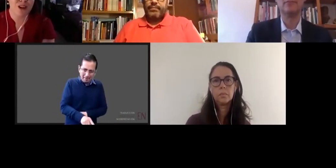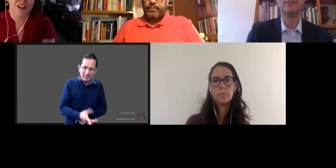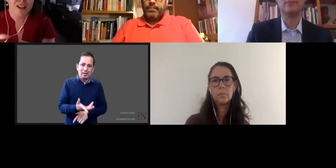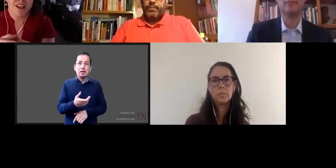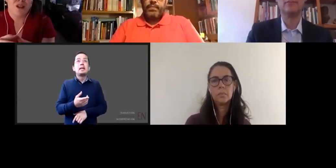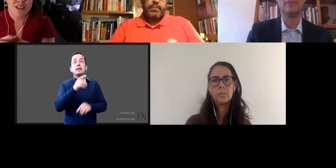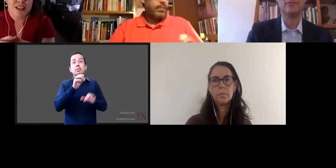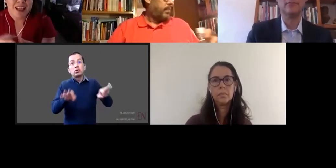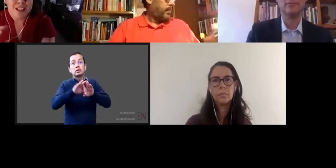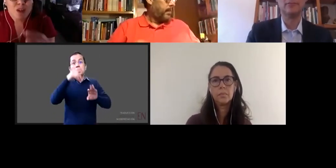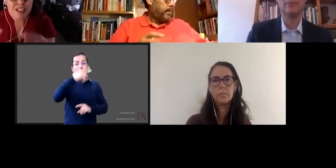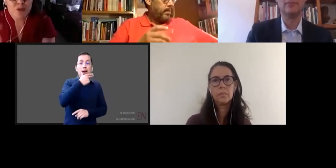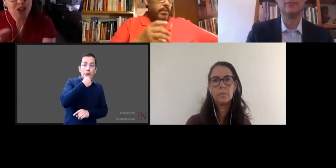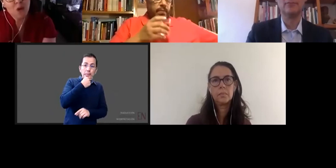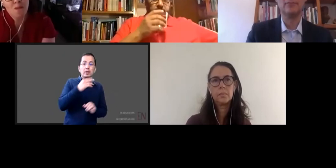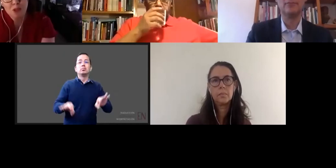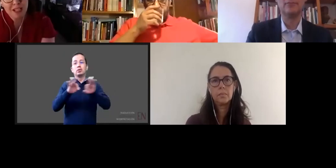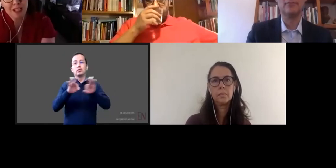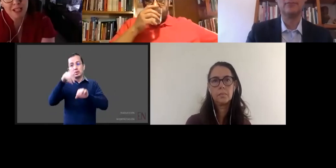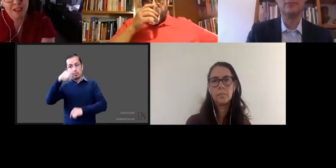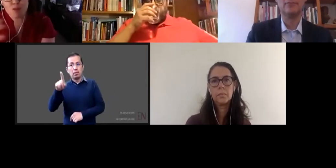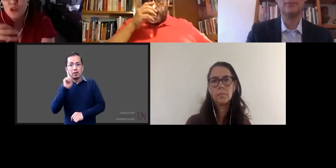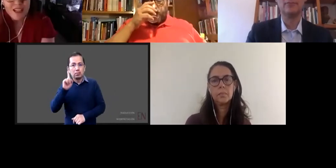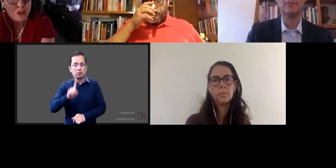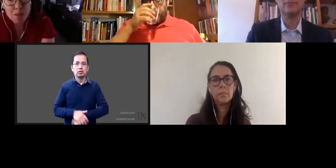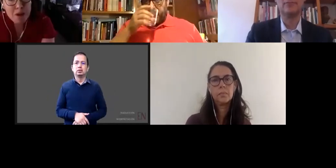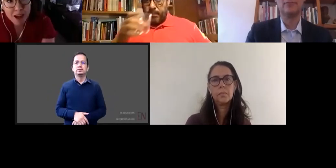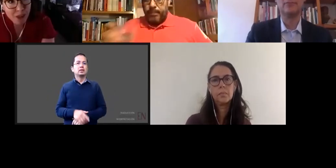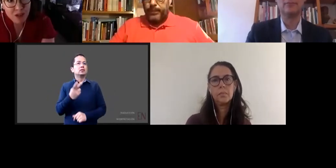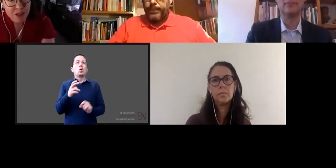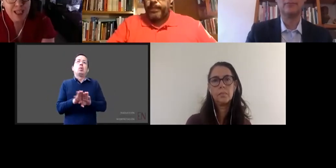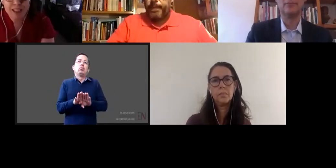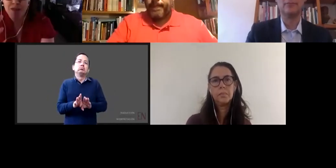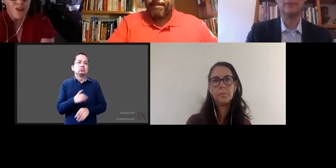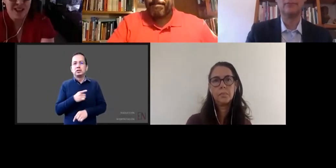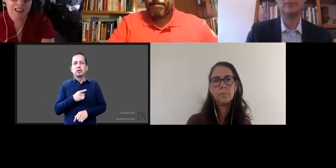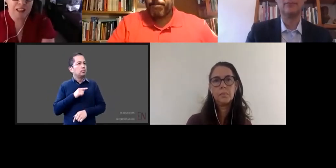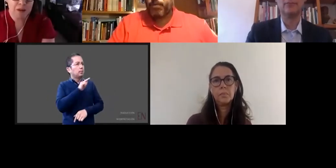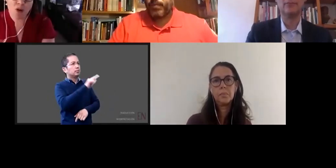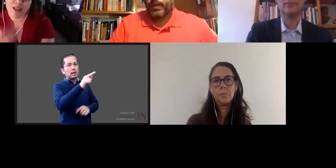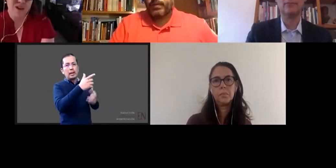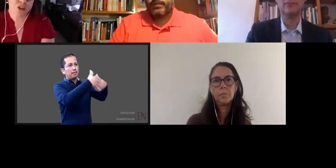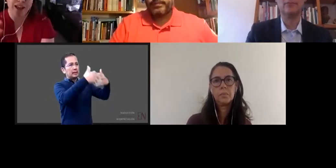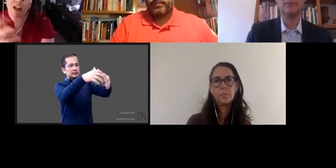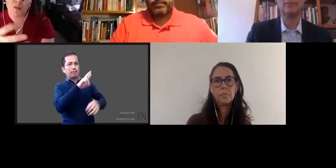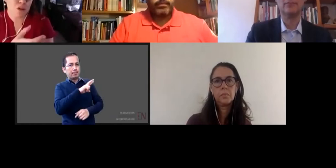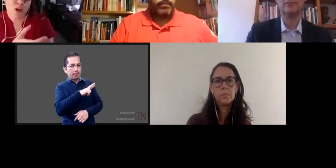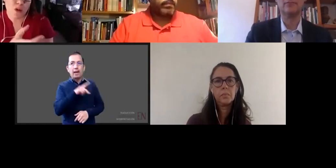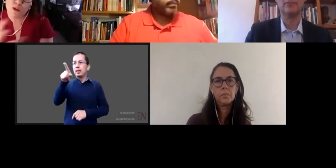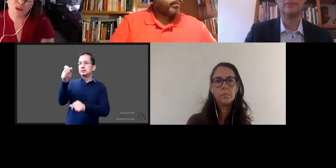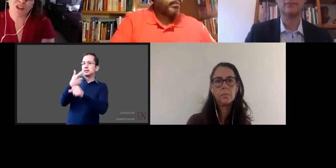¿no? Entonces, esto requiere un diálogo importante, pues, con el sector privado, ¿no? Y también con la Secretaría del Trabajo, que es un actor al que a lo